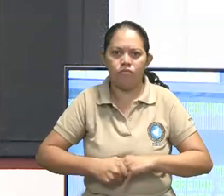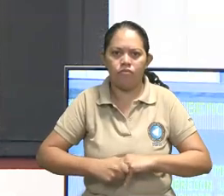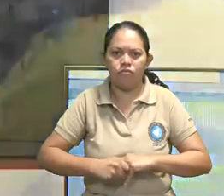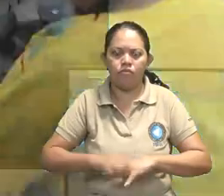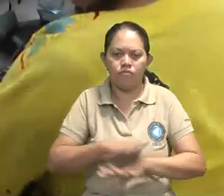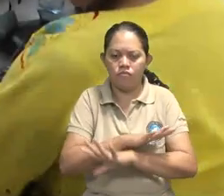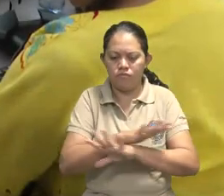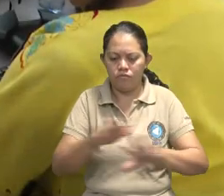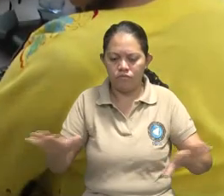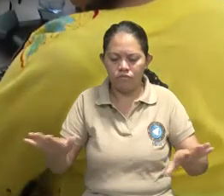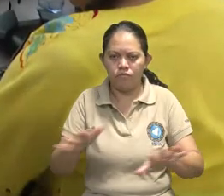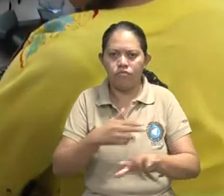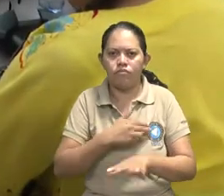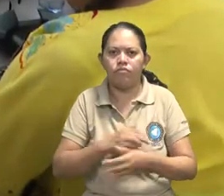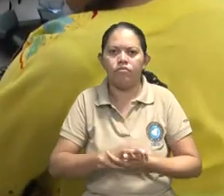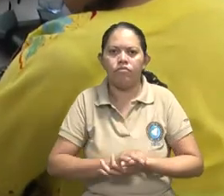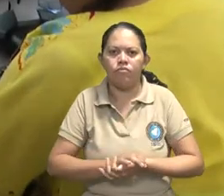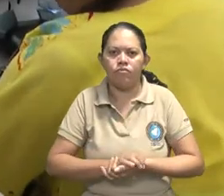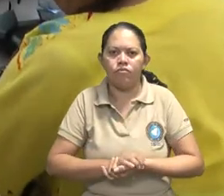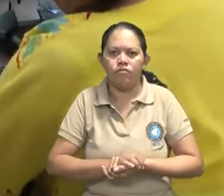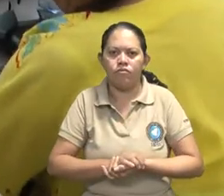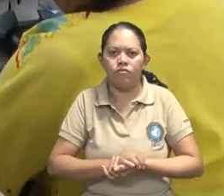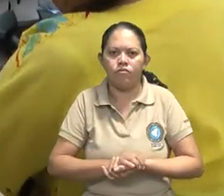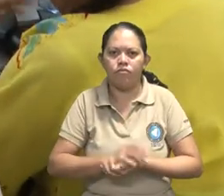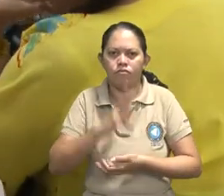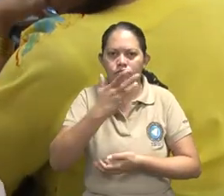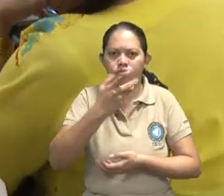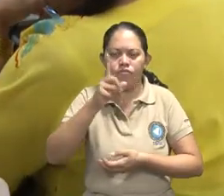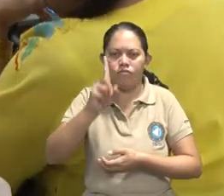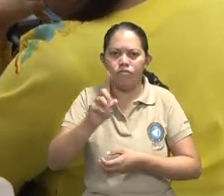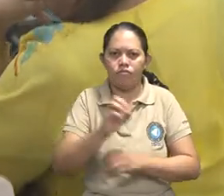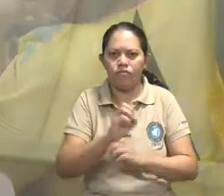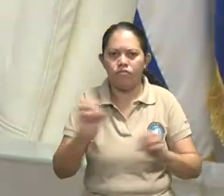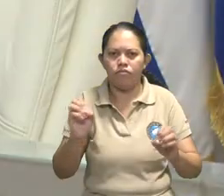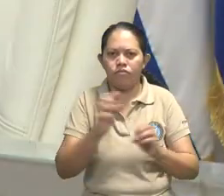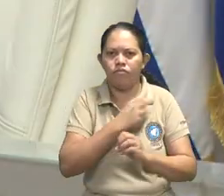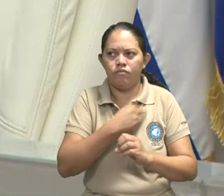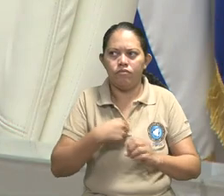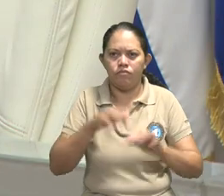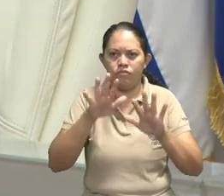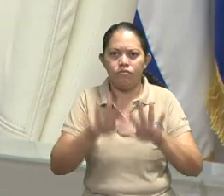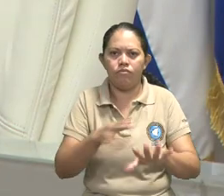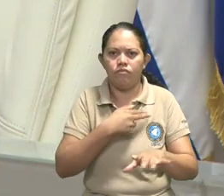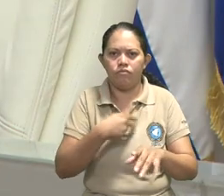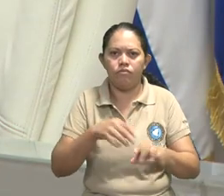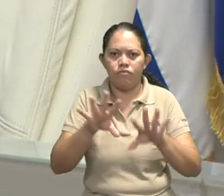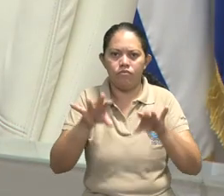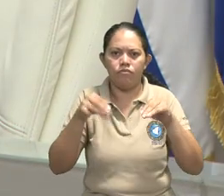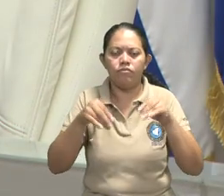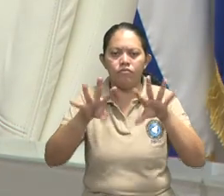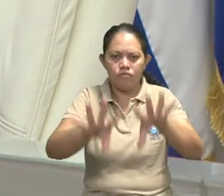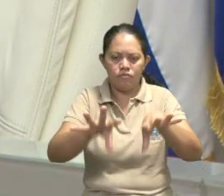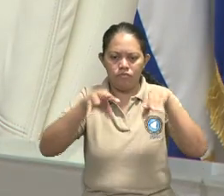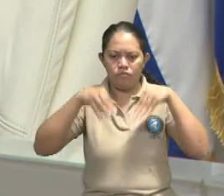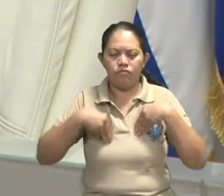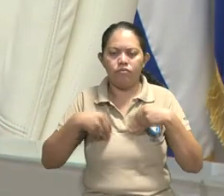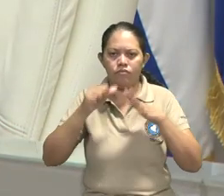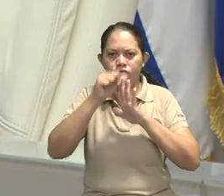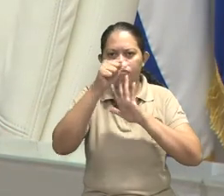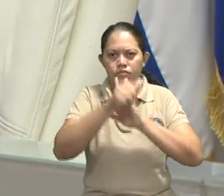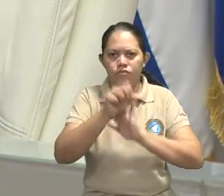Se cierra la votación. 91 votos a favor, 0 en contra, 0 abstenciones, 0 presentes. Se aprueba el artículo